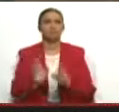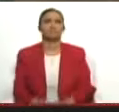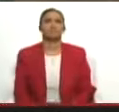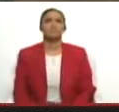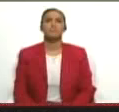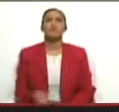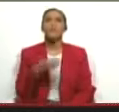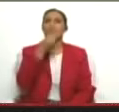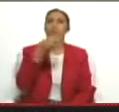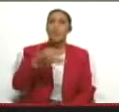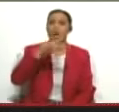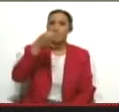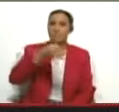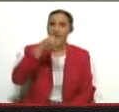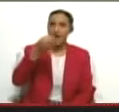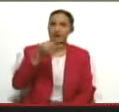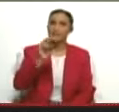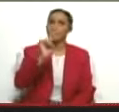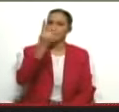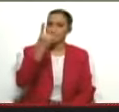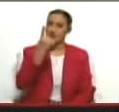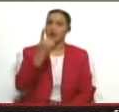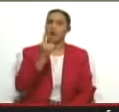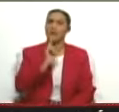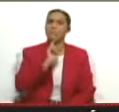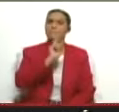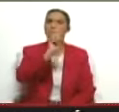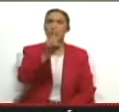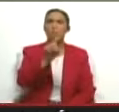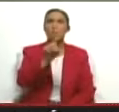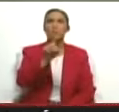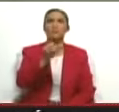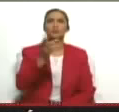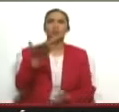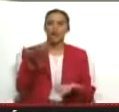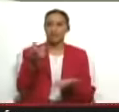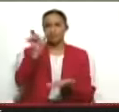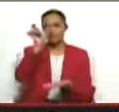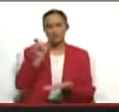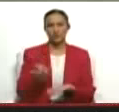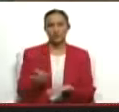tardes primera pregunta a cargo del periodista Román Camacho medio